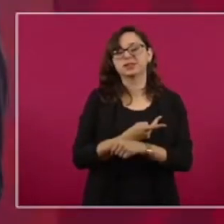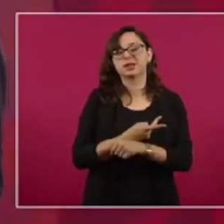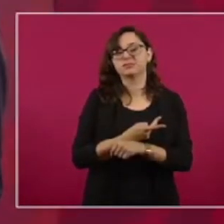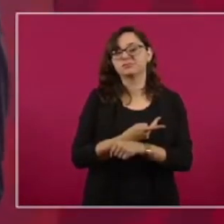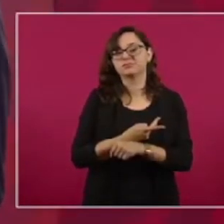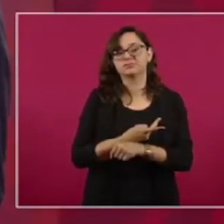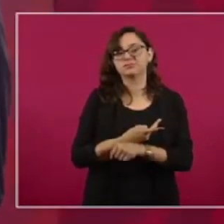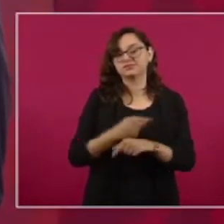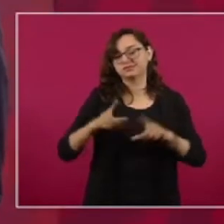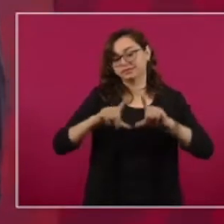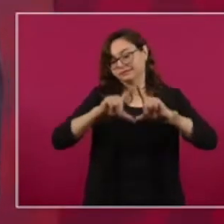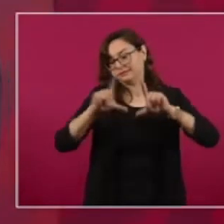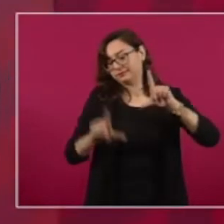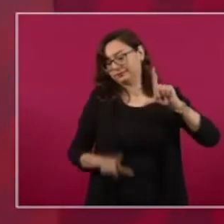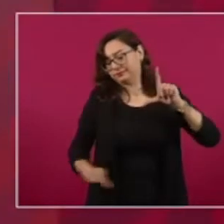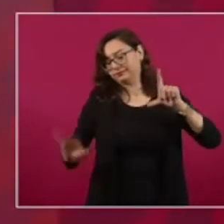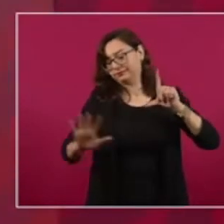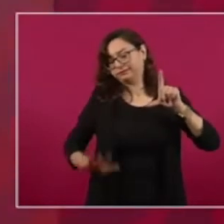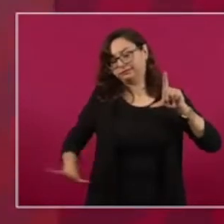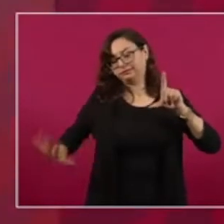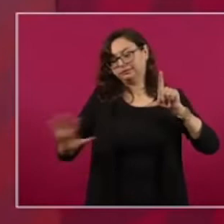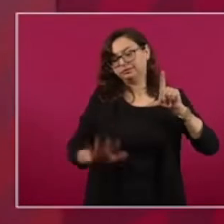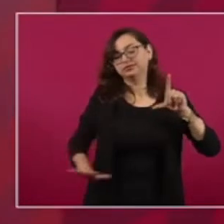toda la Riviera Maya,